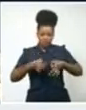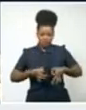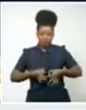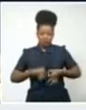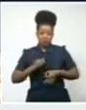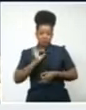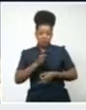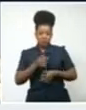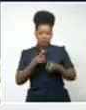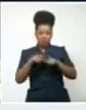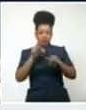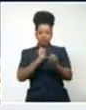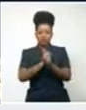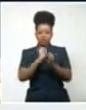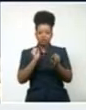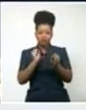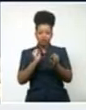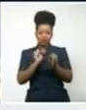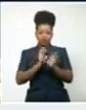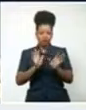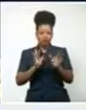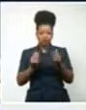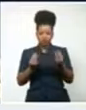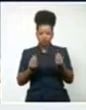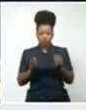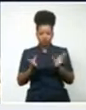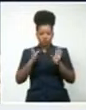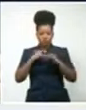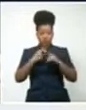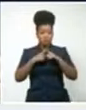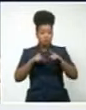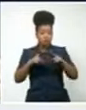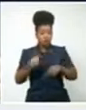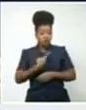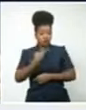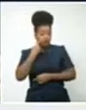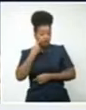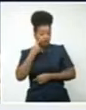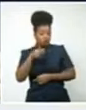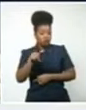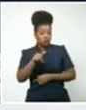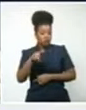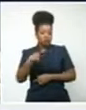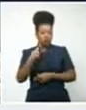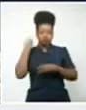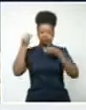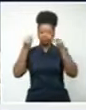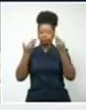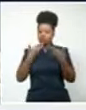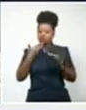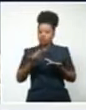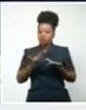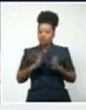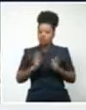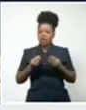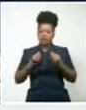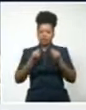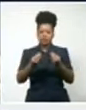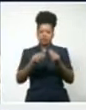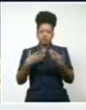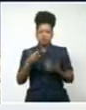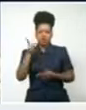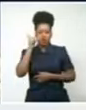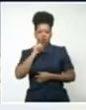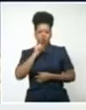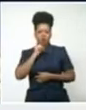nivela las concentraciones. Pero se ha visto que, porque también se ha pensado, bueno, vamos a dar estos inhibidores para que los hombres